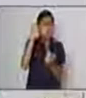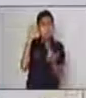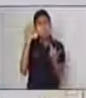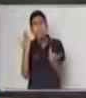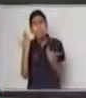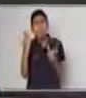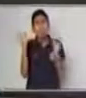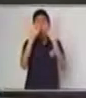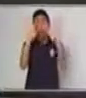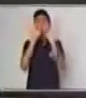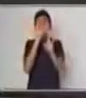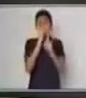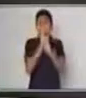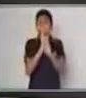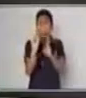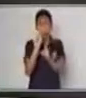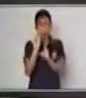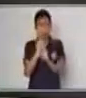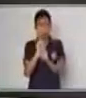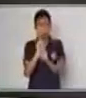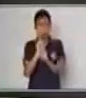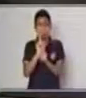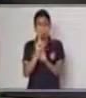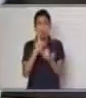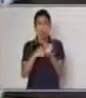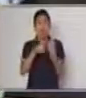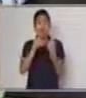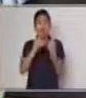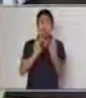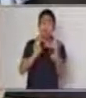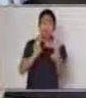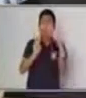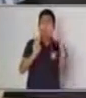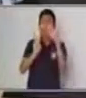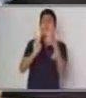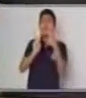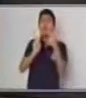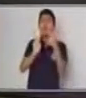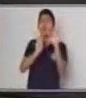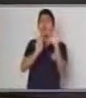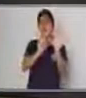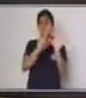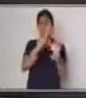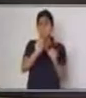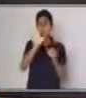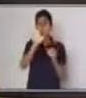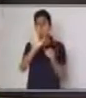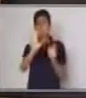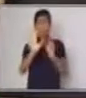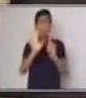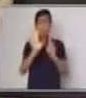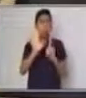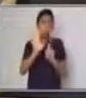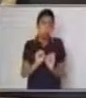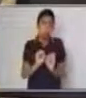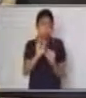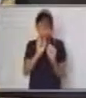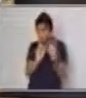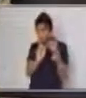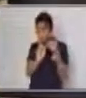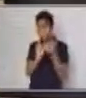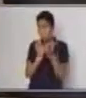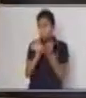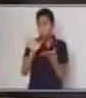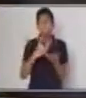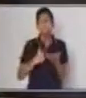No de forma exacta. Entonces paso al siguiente factor primo, 3. ¿Será que 15